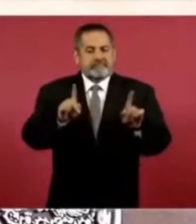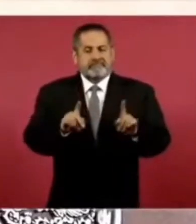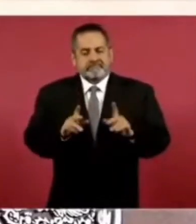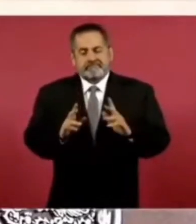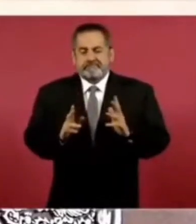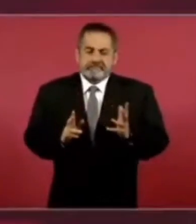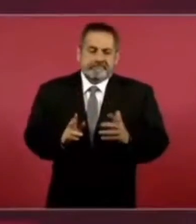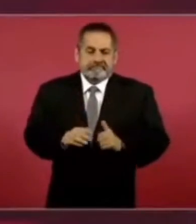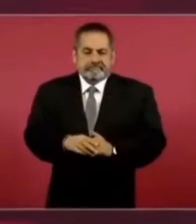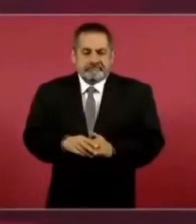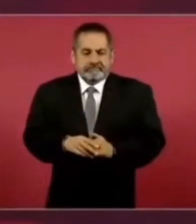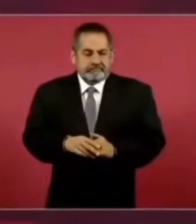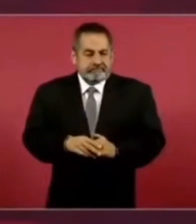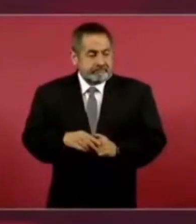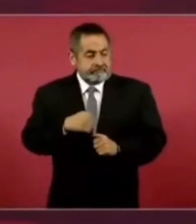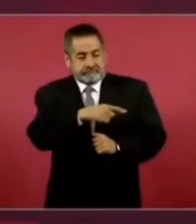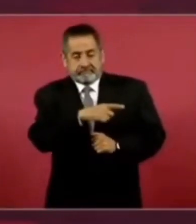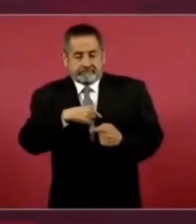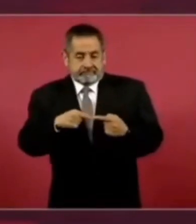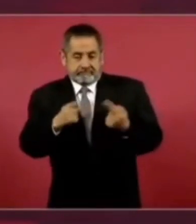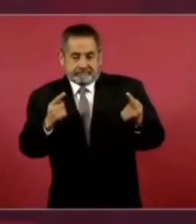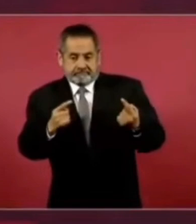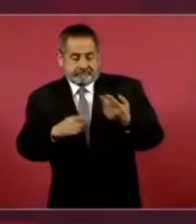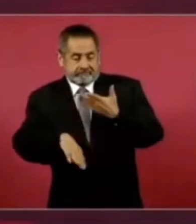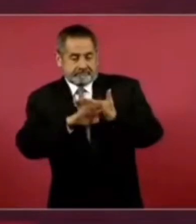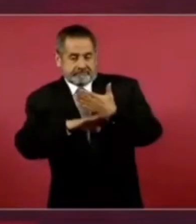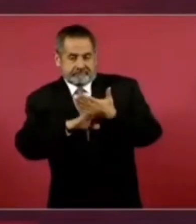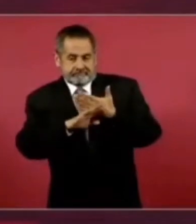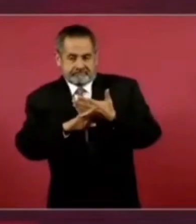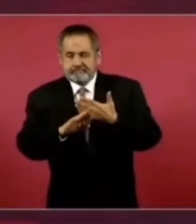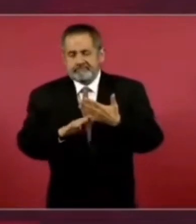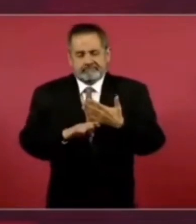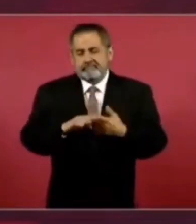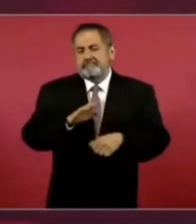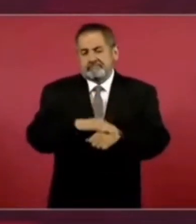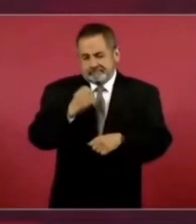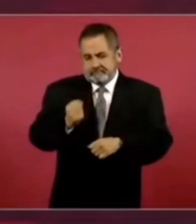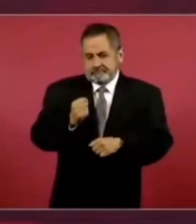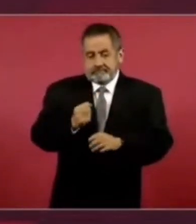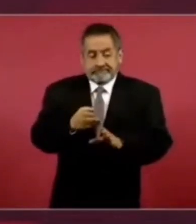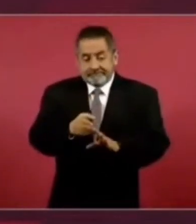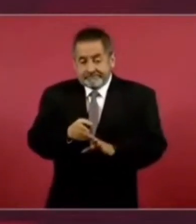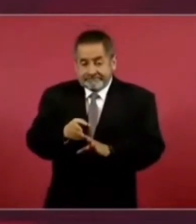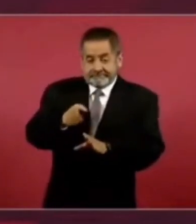no comenzaron ahí. Algunas diferencias comenzaron,